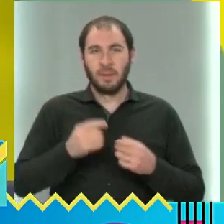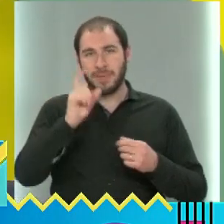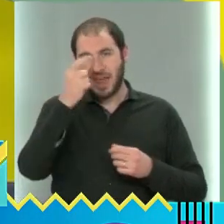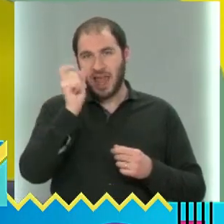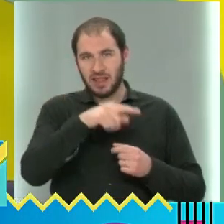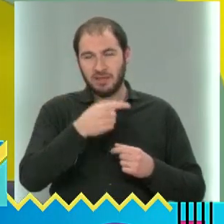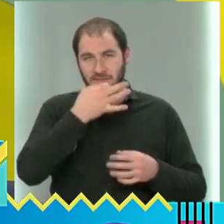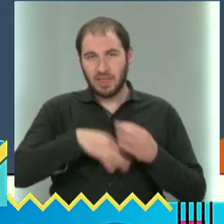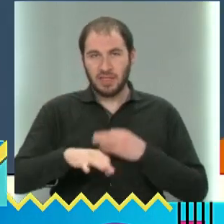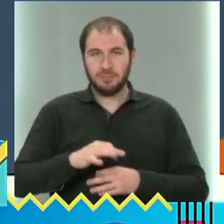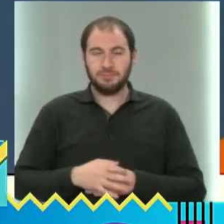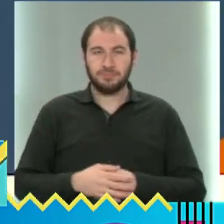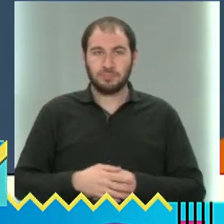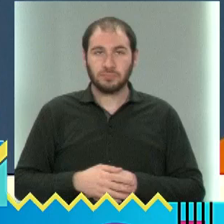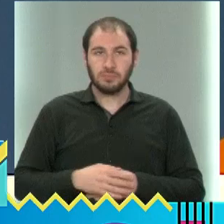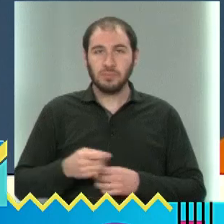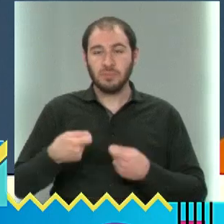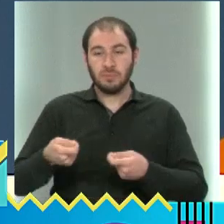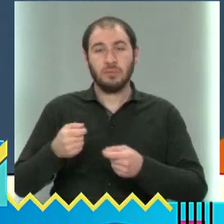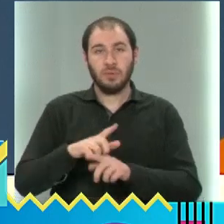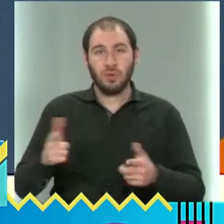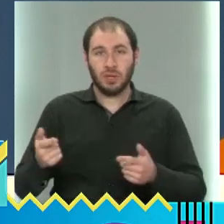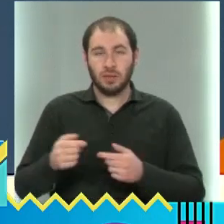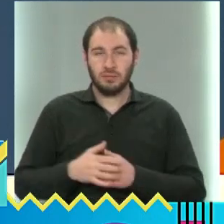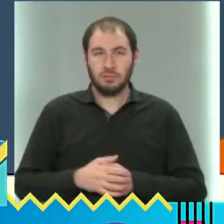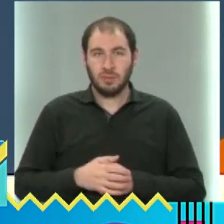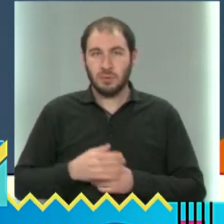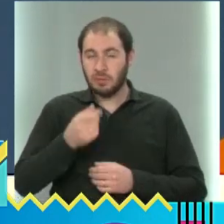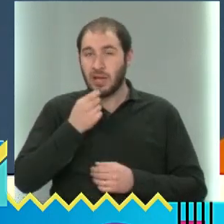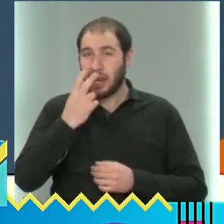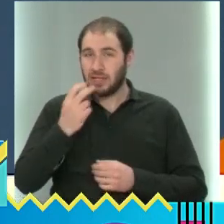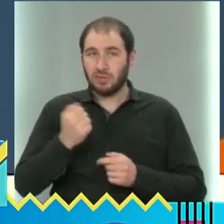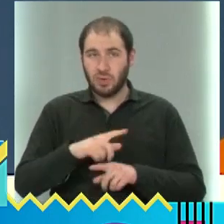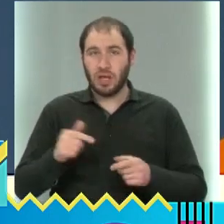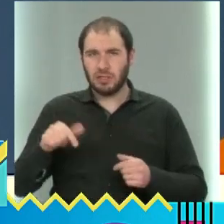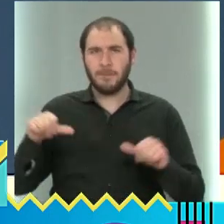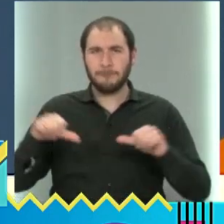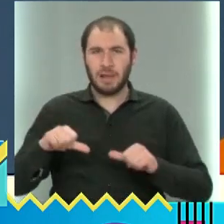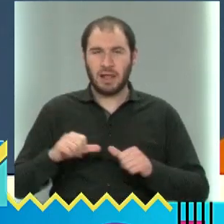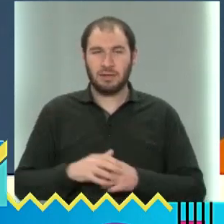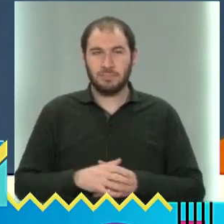minerales y no se le da un subsidio pues la electricidad. Posiblemente esté mal